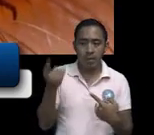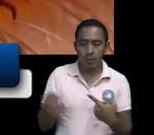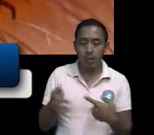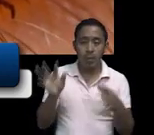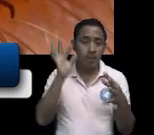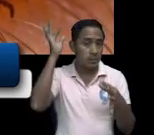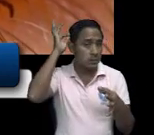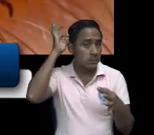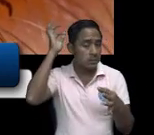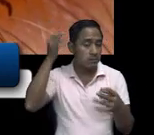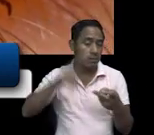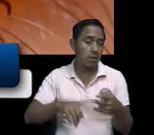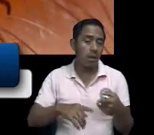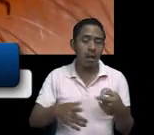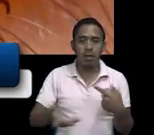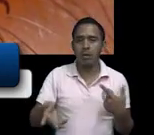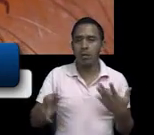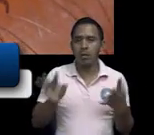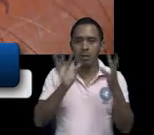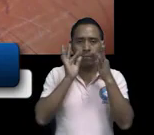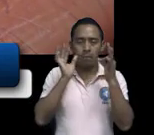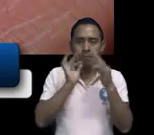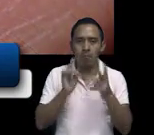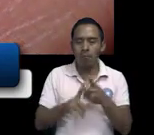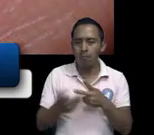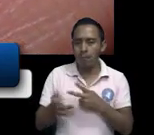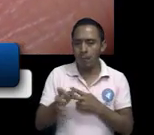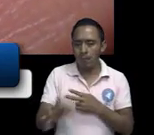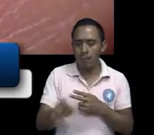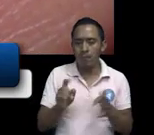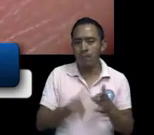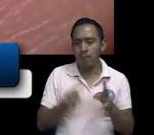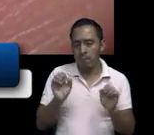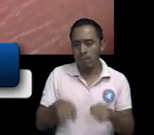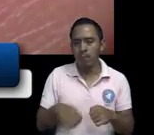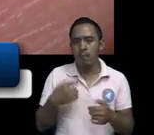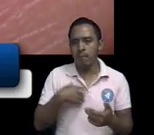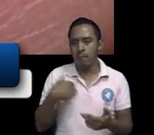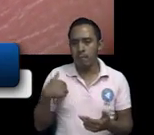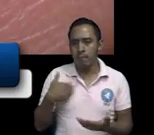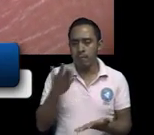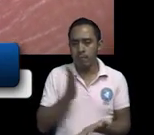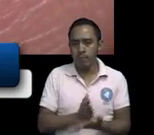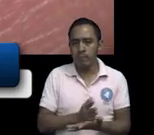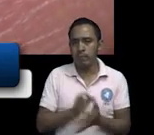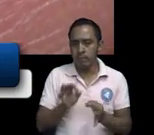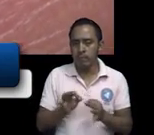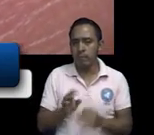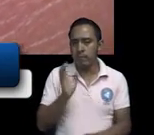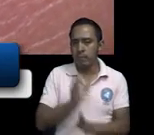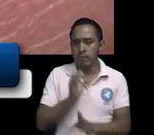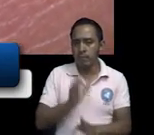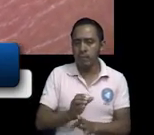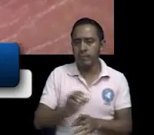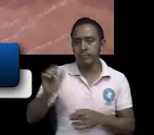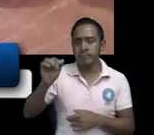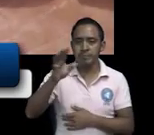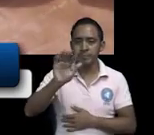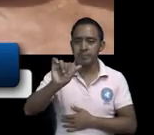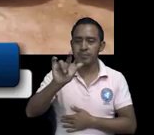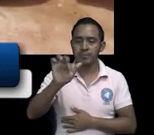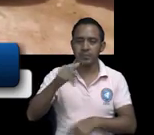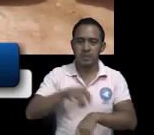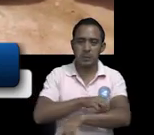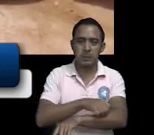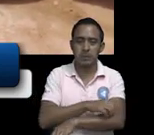al pelo del gato, al perro, para poder determinar si realmente esa es la causa de la alergia. Ya. Ahora